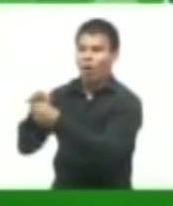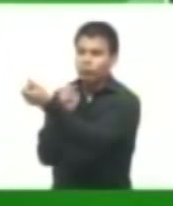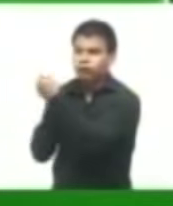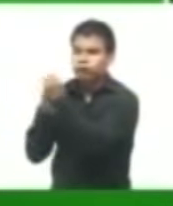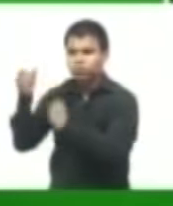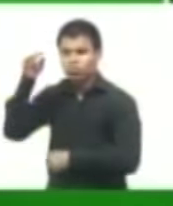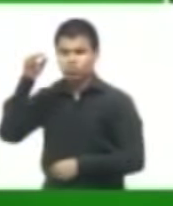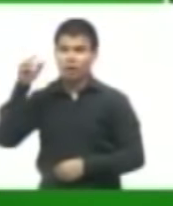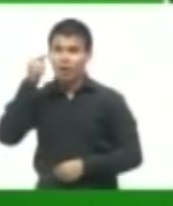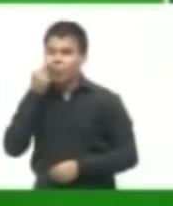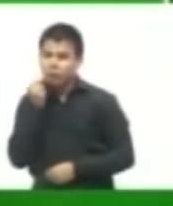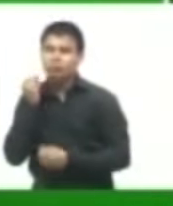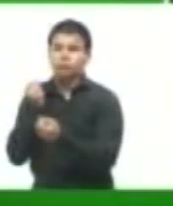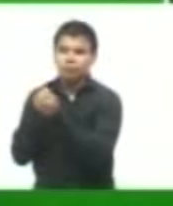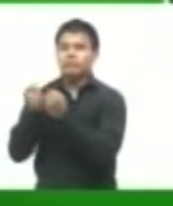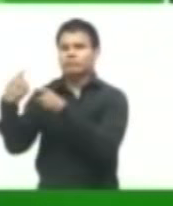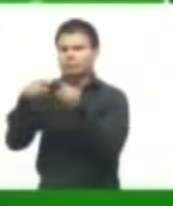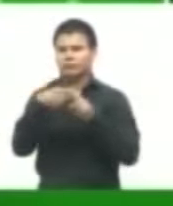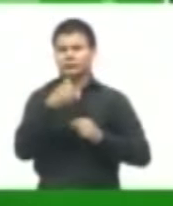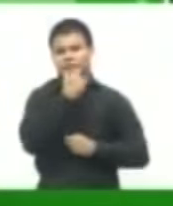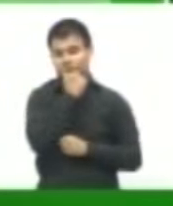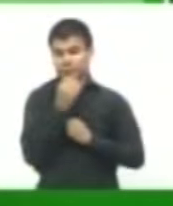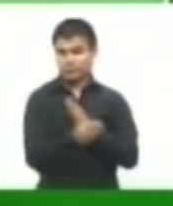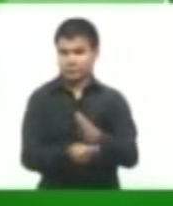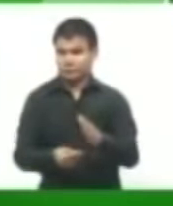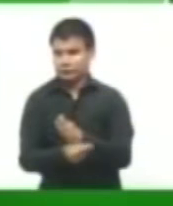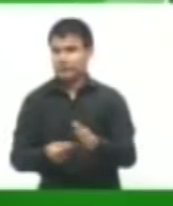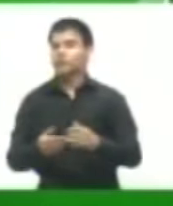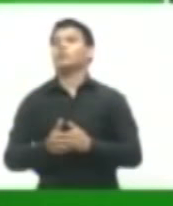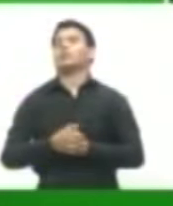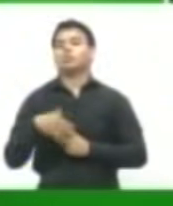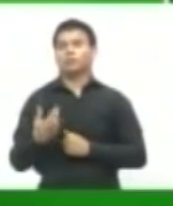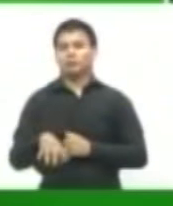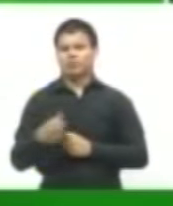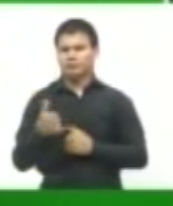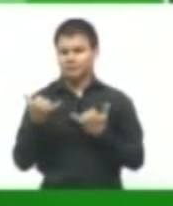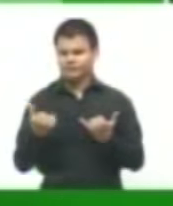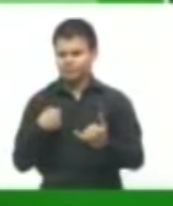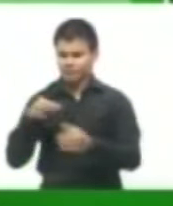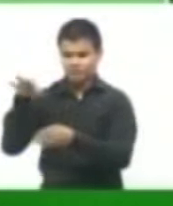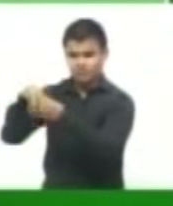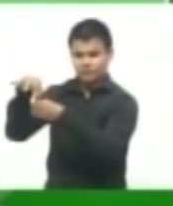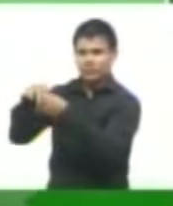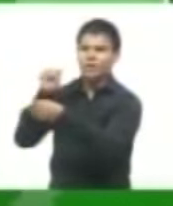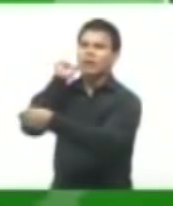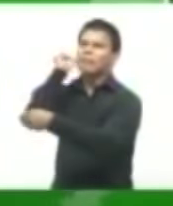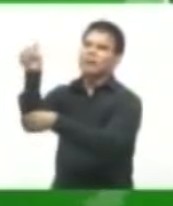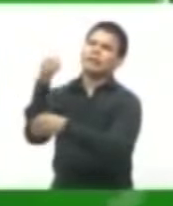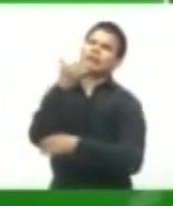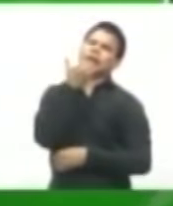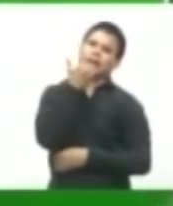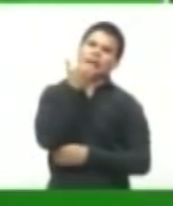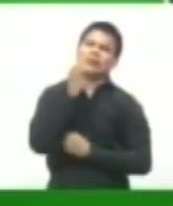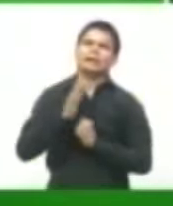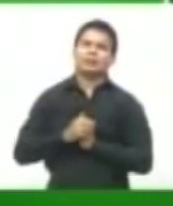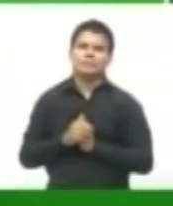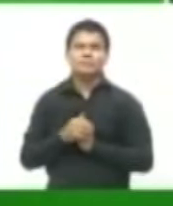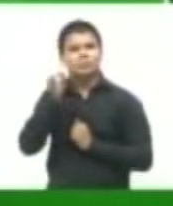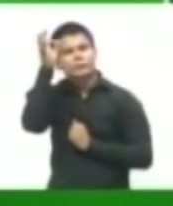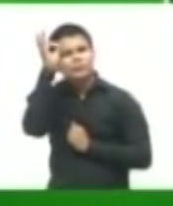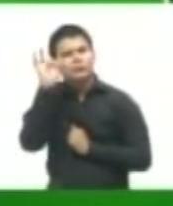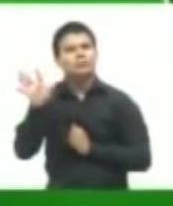de pavorosa corrupción como se hacen las elecciones en Colombia. Si el día de mañana se comprobare